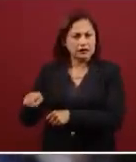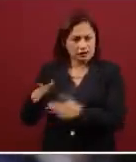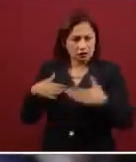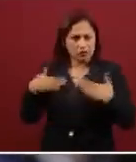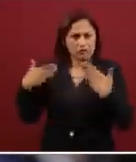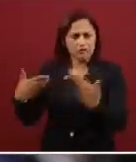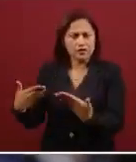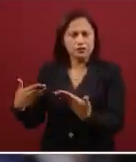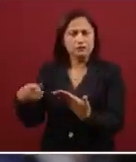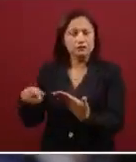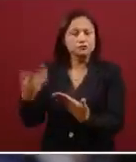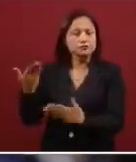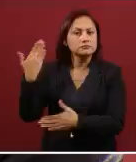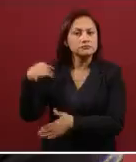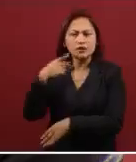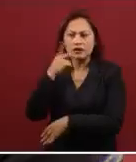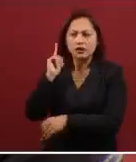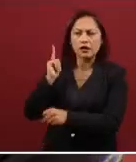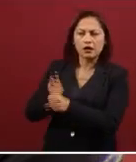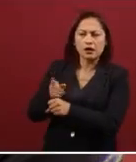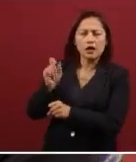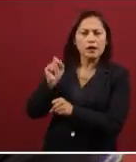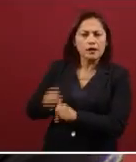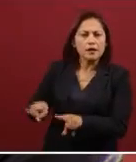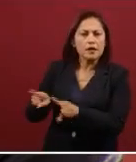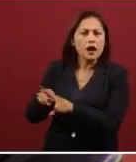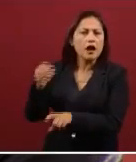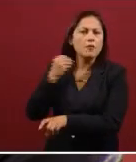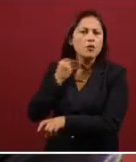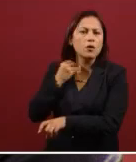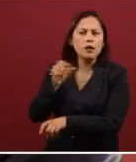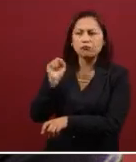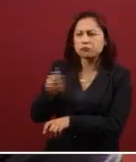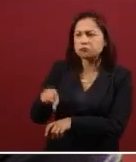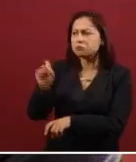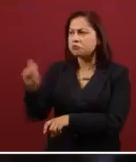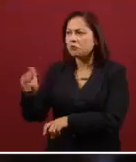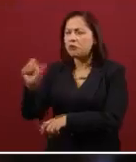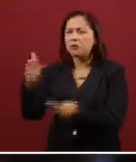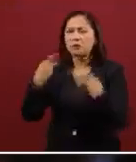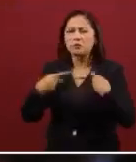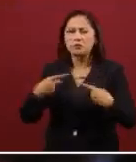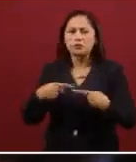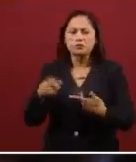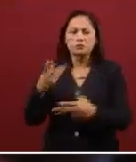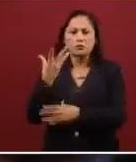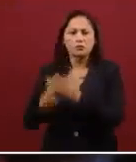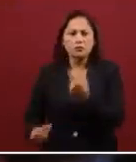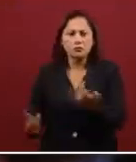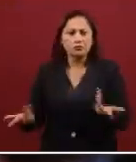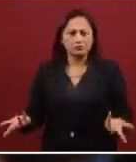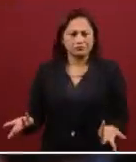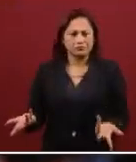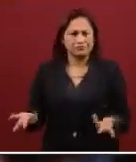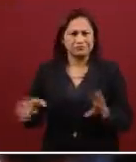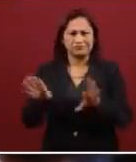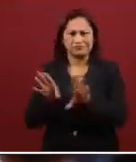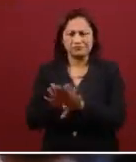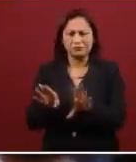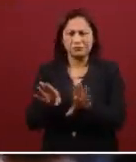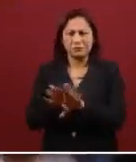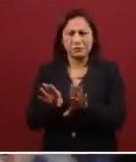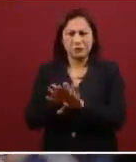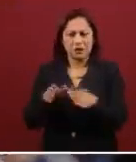Lozoya? ¿Hay un conflicto de interés si el mismo que representa al prófugo es el mismo que